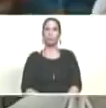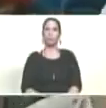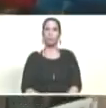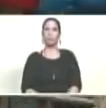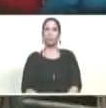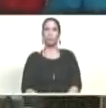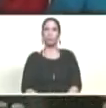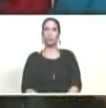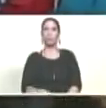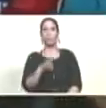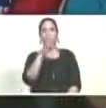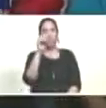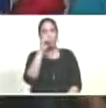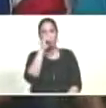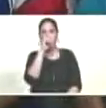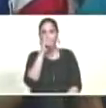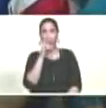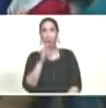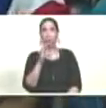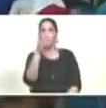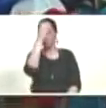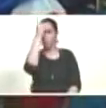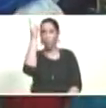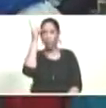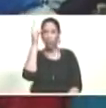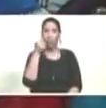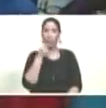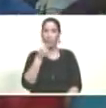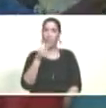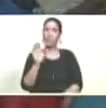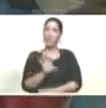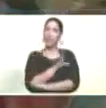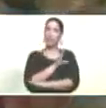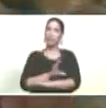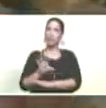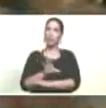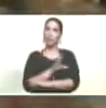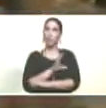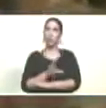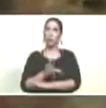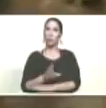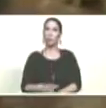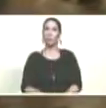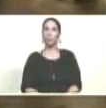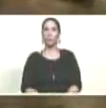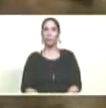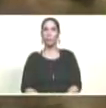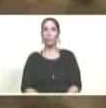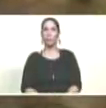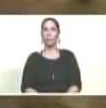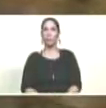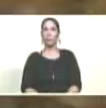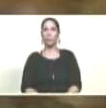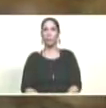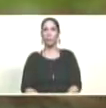...20 años, Diosdado, como dice la canción, el tango, ¿Cómo es que dice